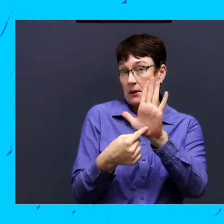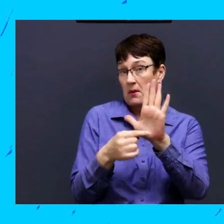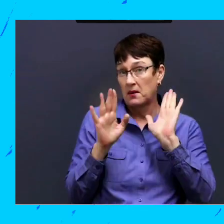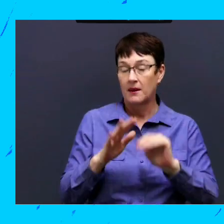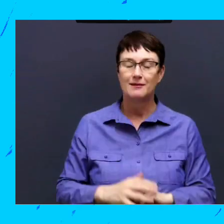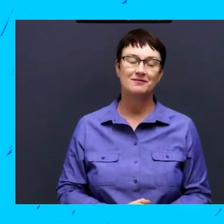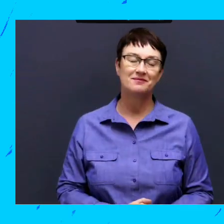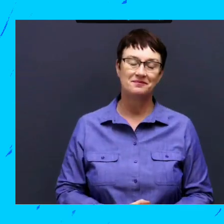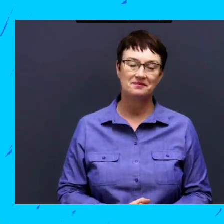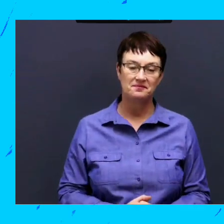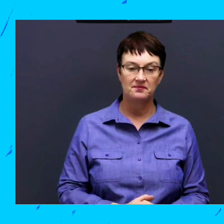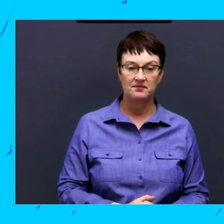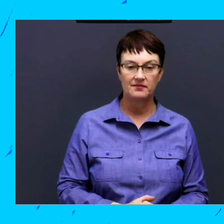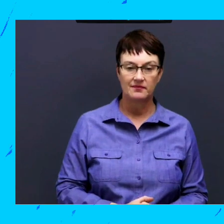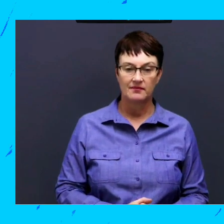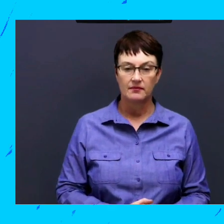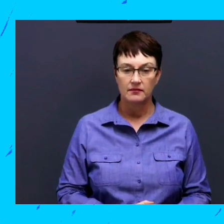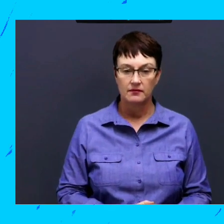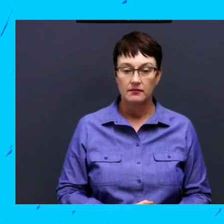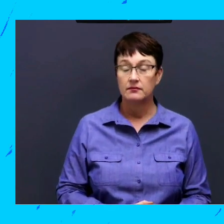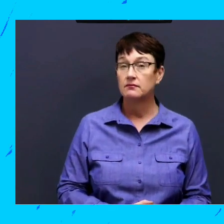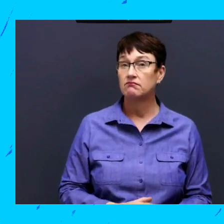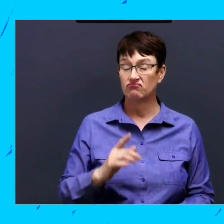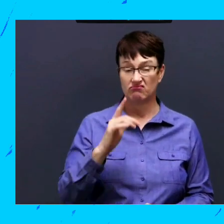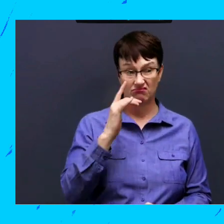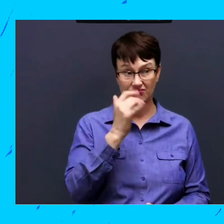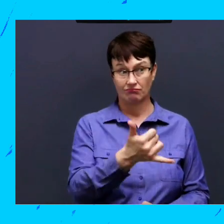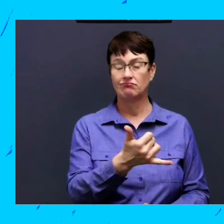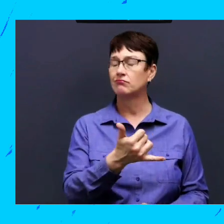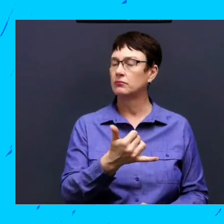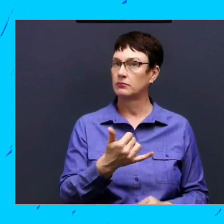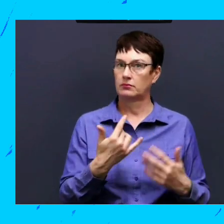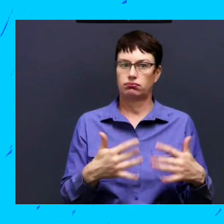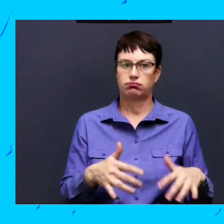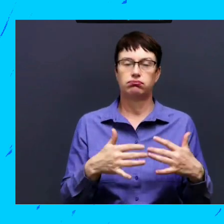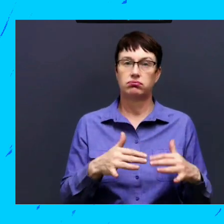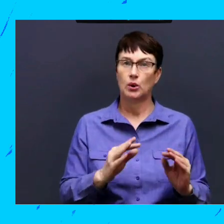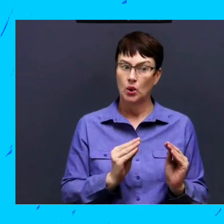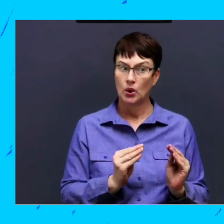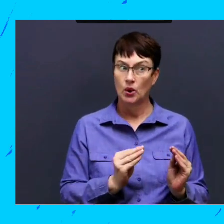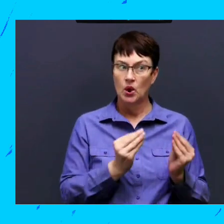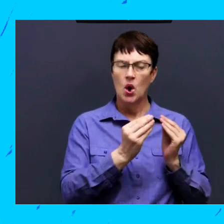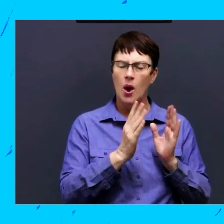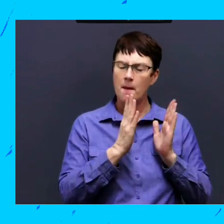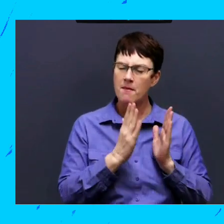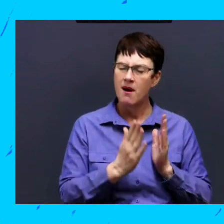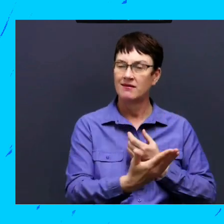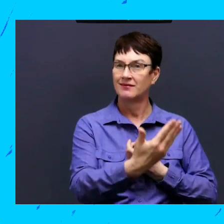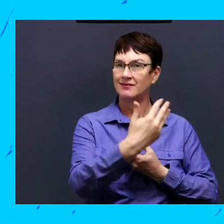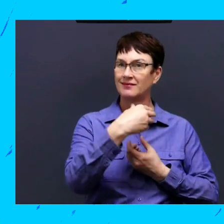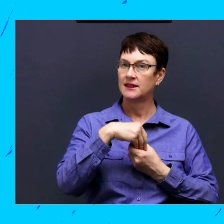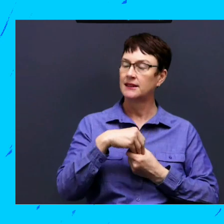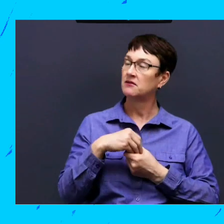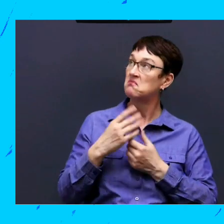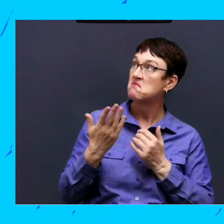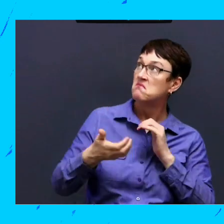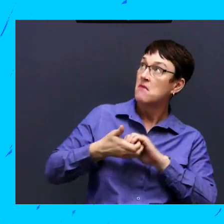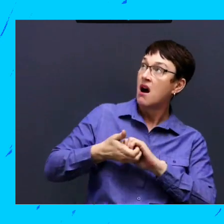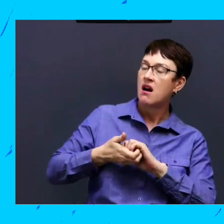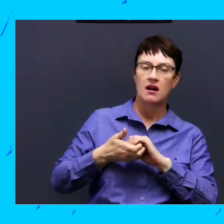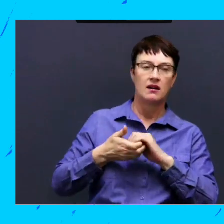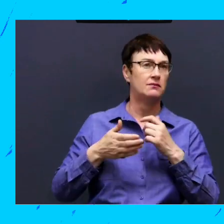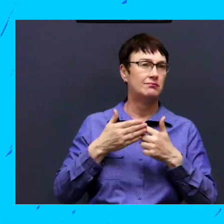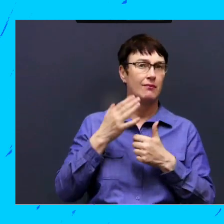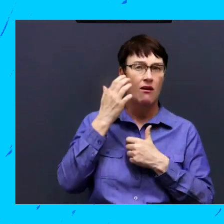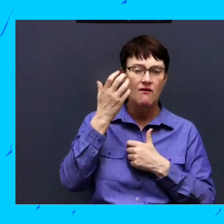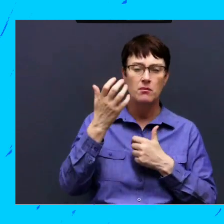gracias. Y bueno, como jóvenes tenemos que participar activamente con nuestras agencias,